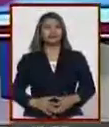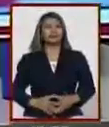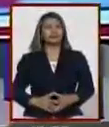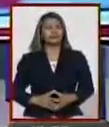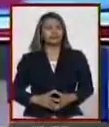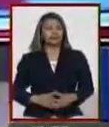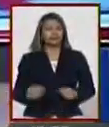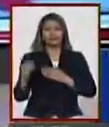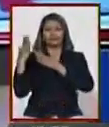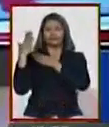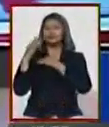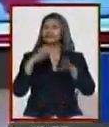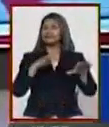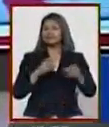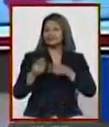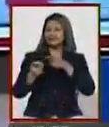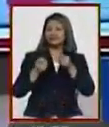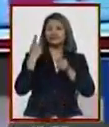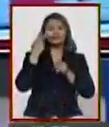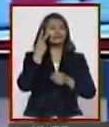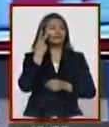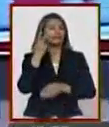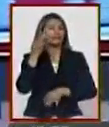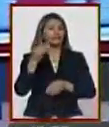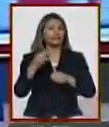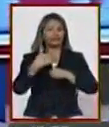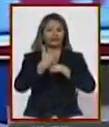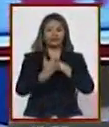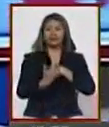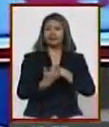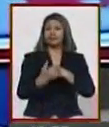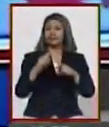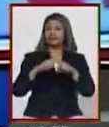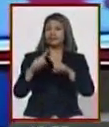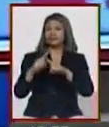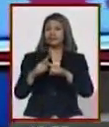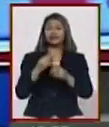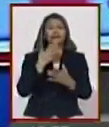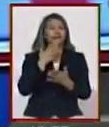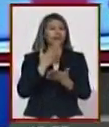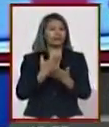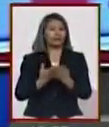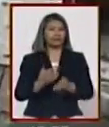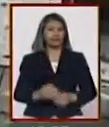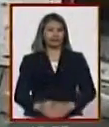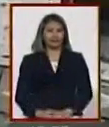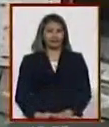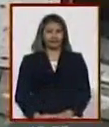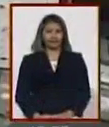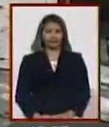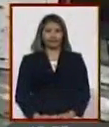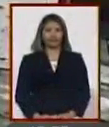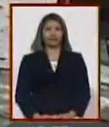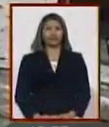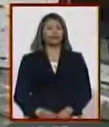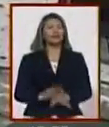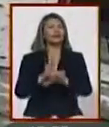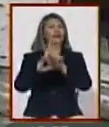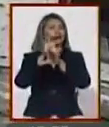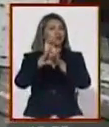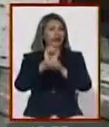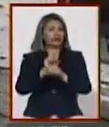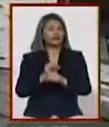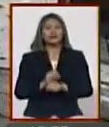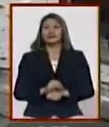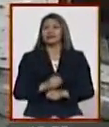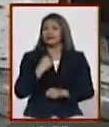Y el municipio cruceño realizó controles para verificar que las masitas y las tantaguaguas estén en buen estado. Es una costumbre del